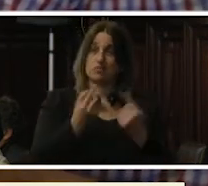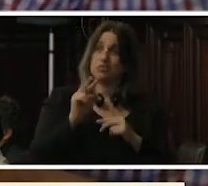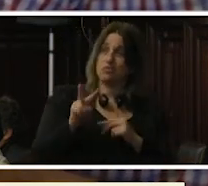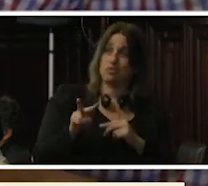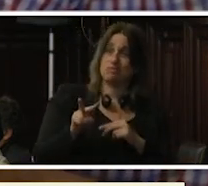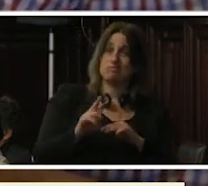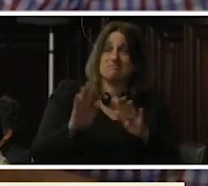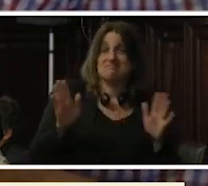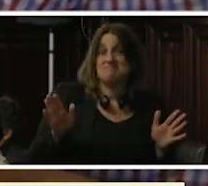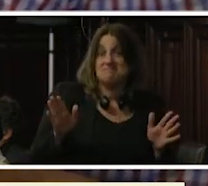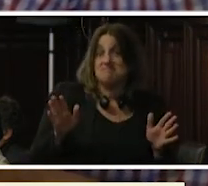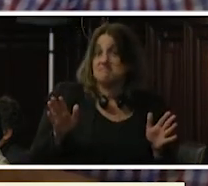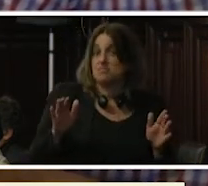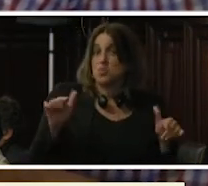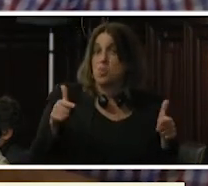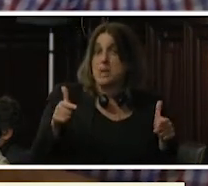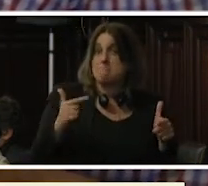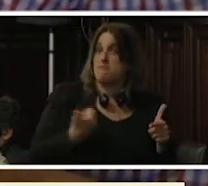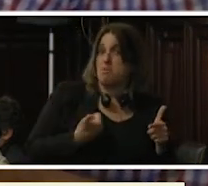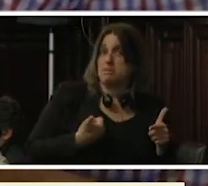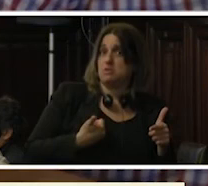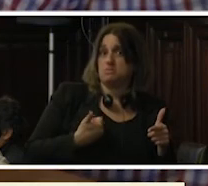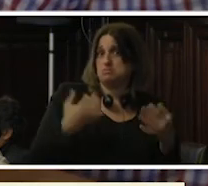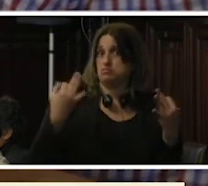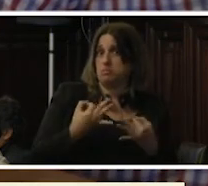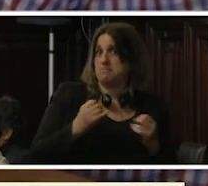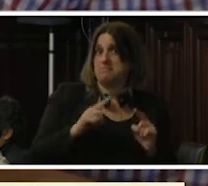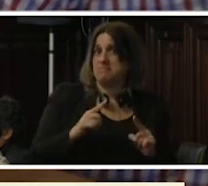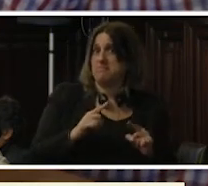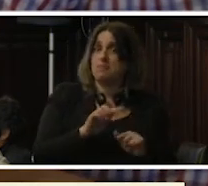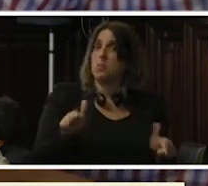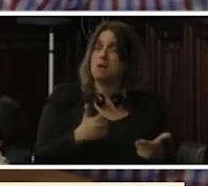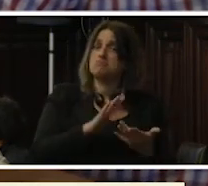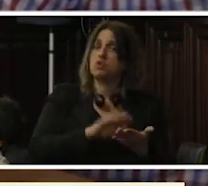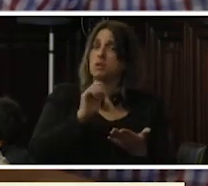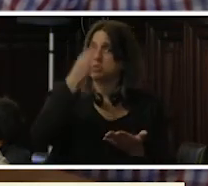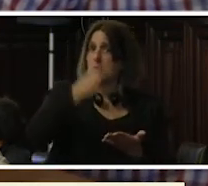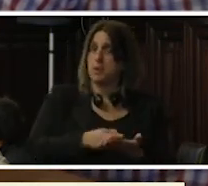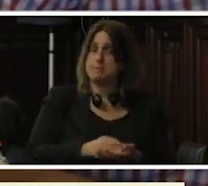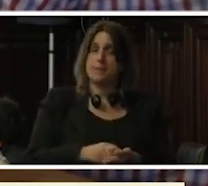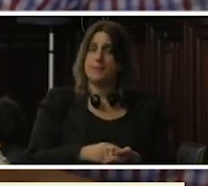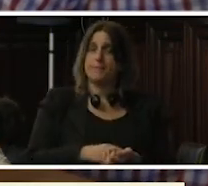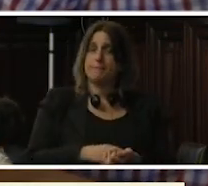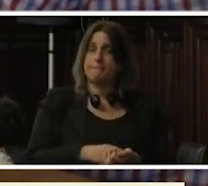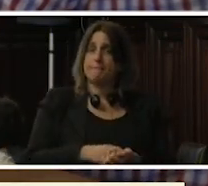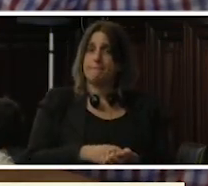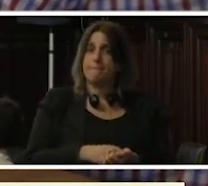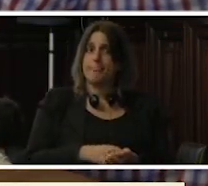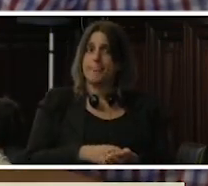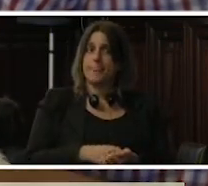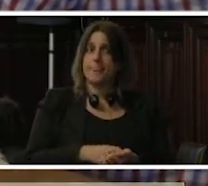siquiera tengamos pues informaciones precisas sobre esos pueblos. Bien.